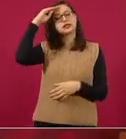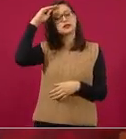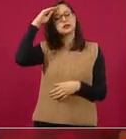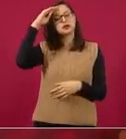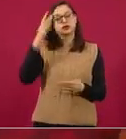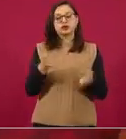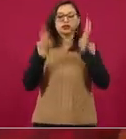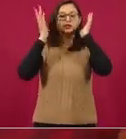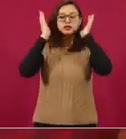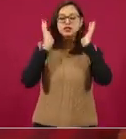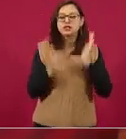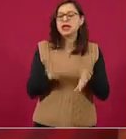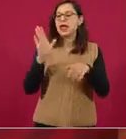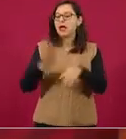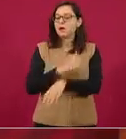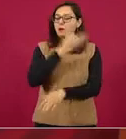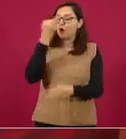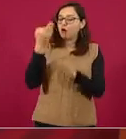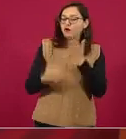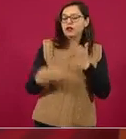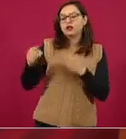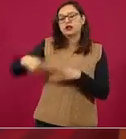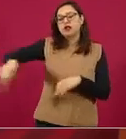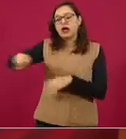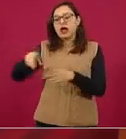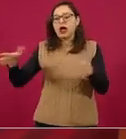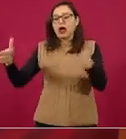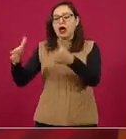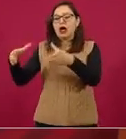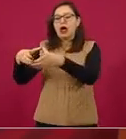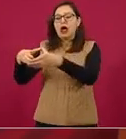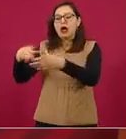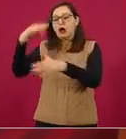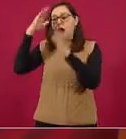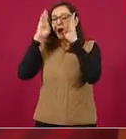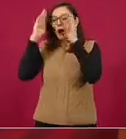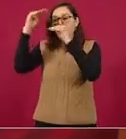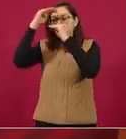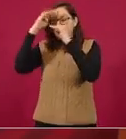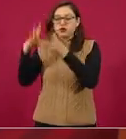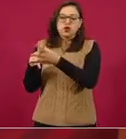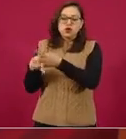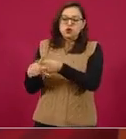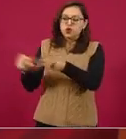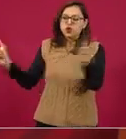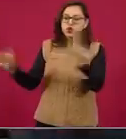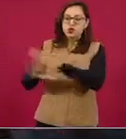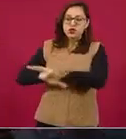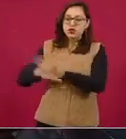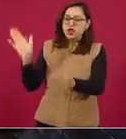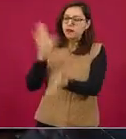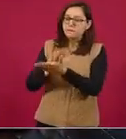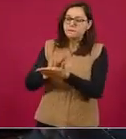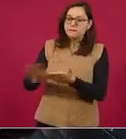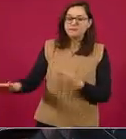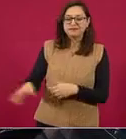va a desaparecer el Partido Conservador. No, no